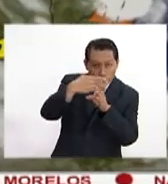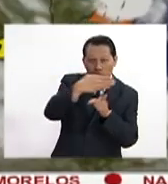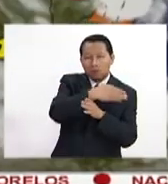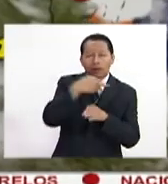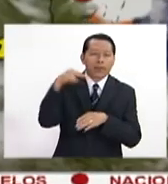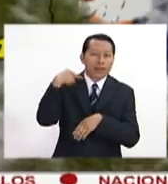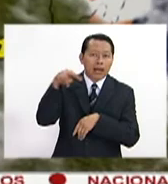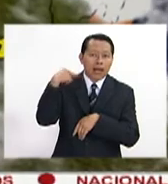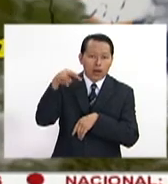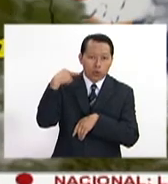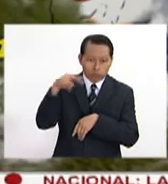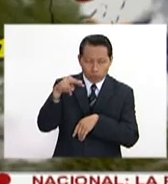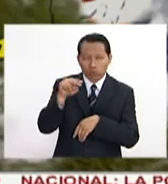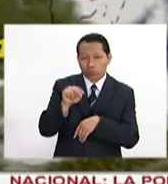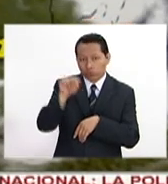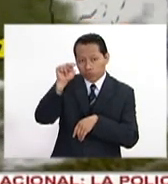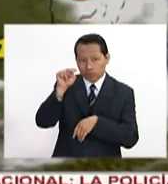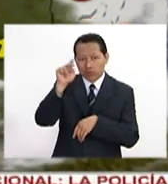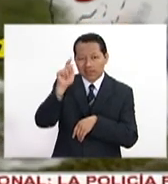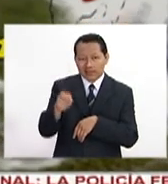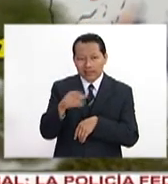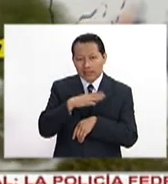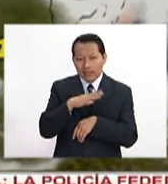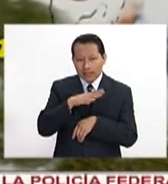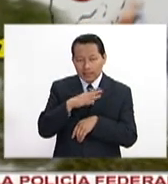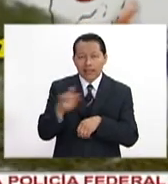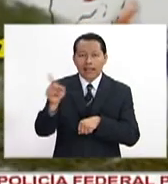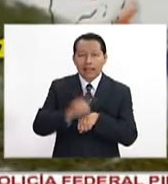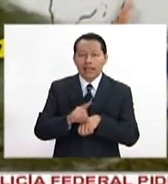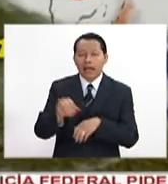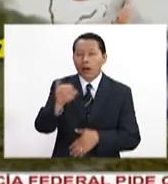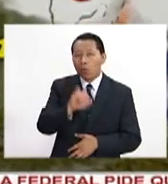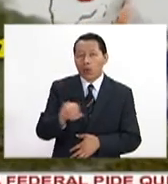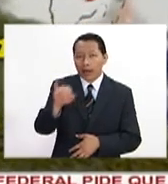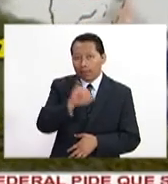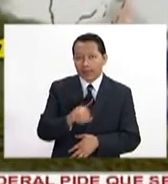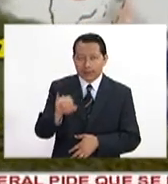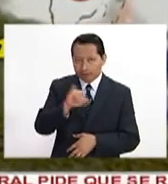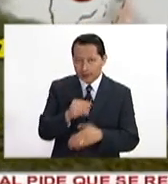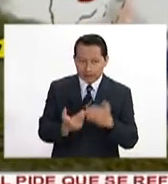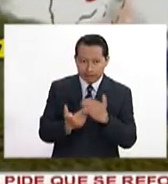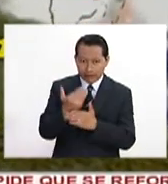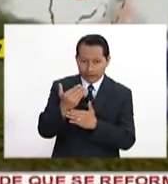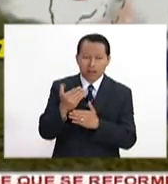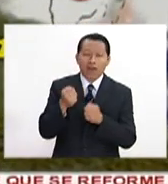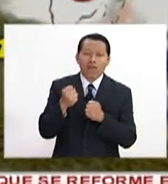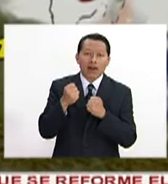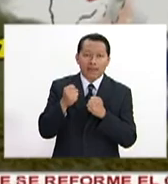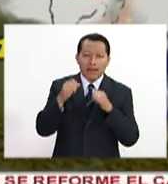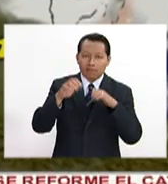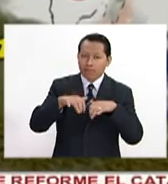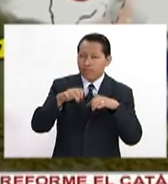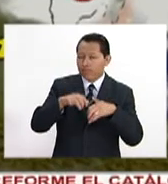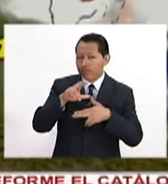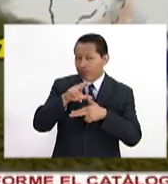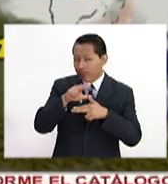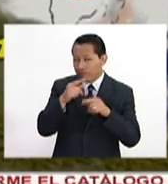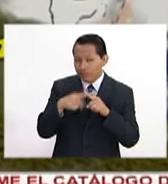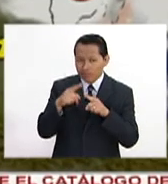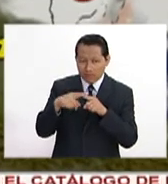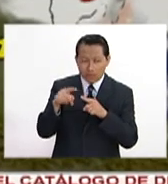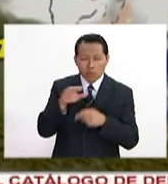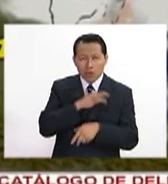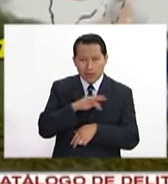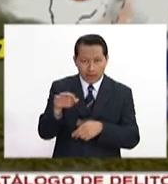en su parte norte, en las primeras horas del día jueves, como una fuerte tormenta tropical o inclusive como